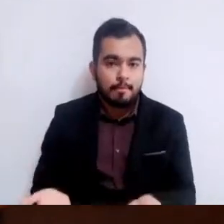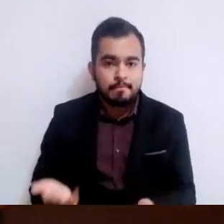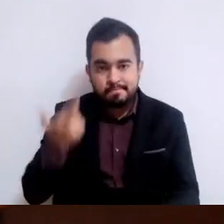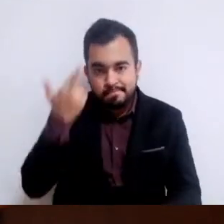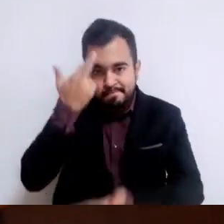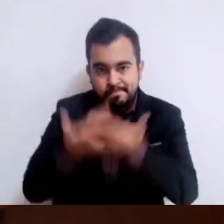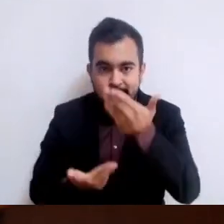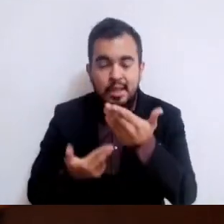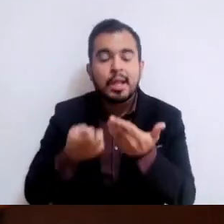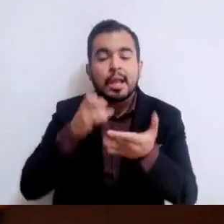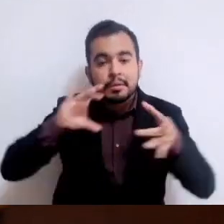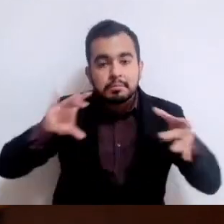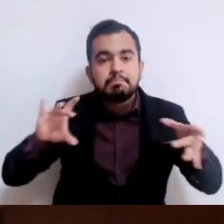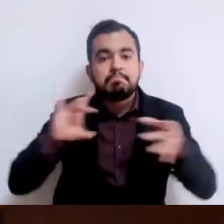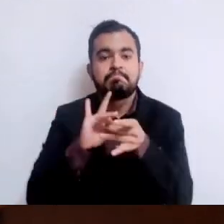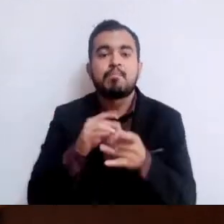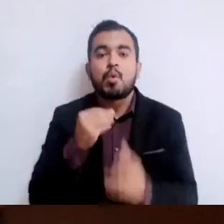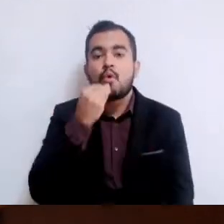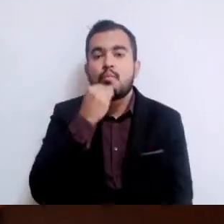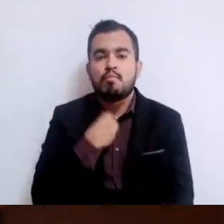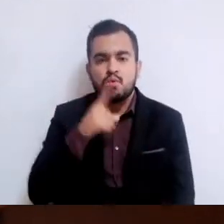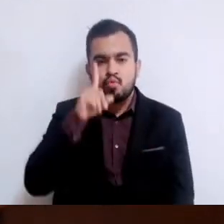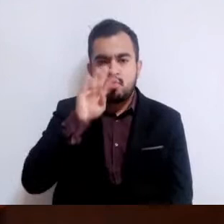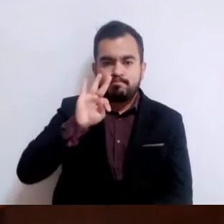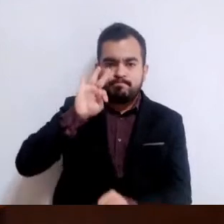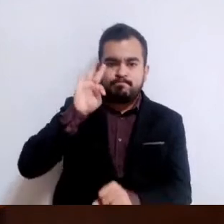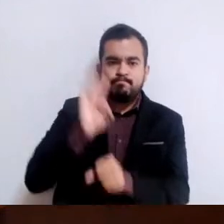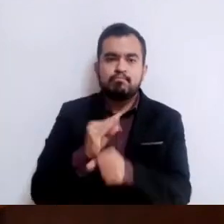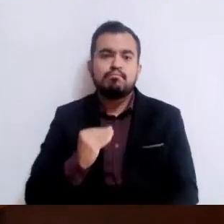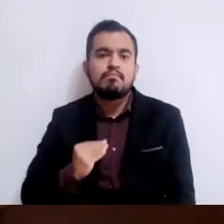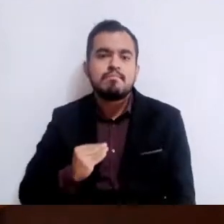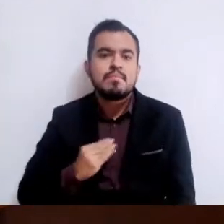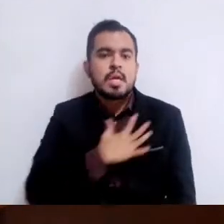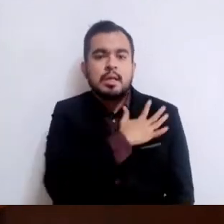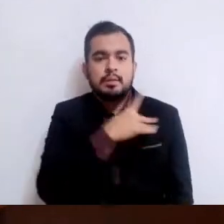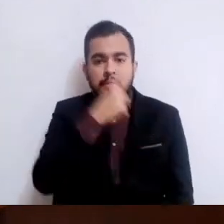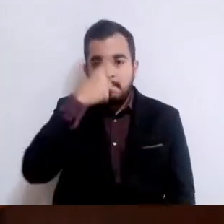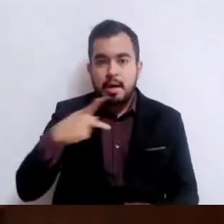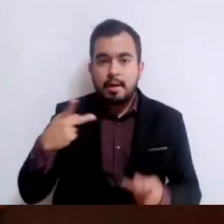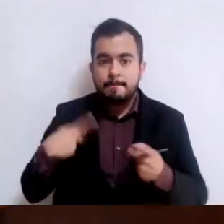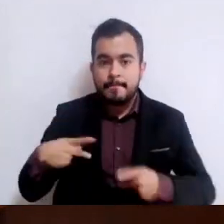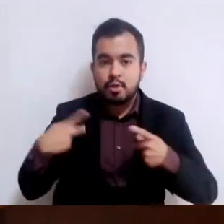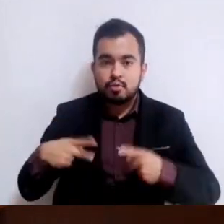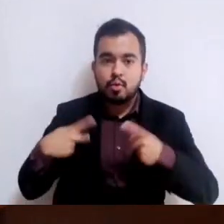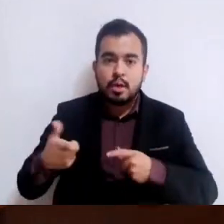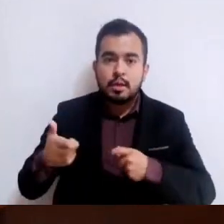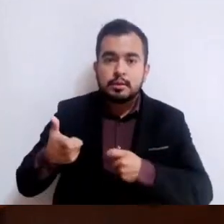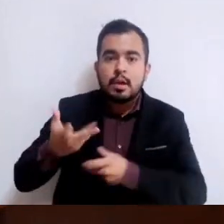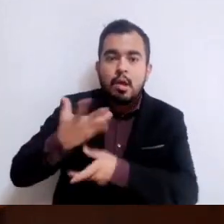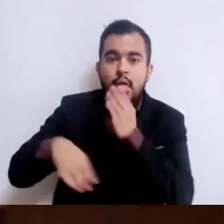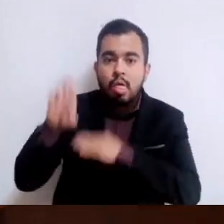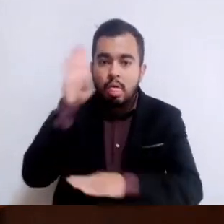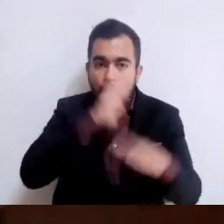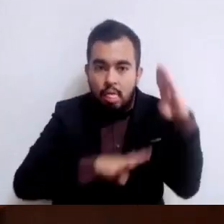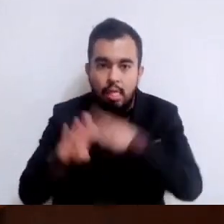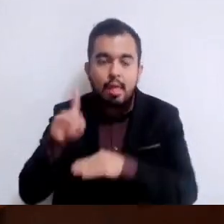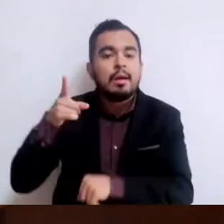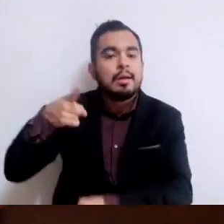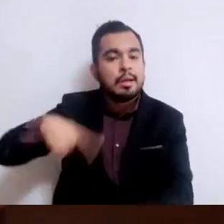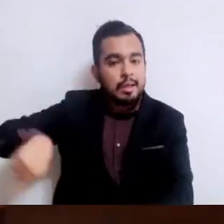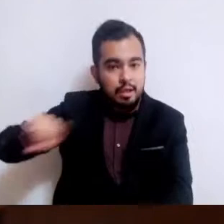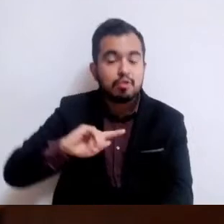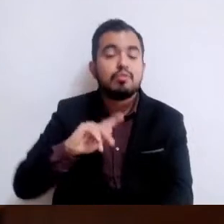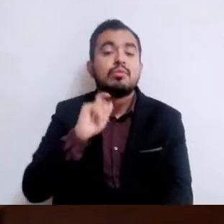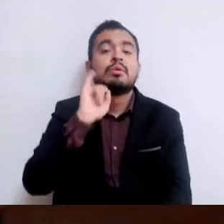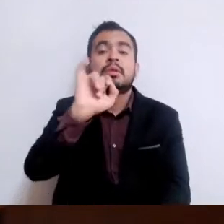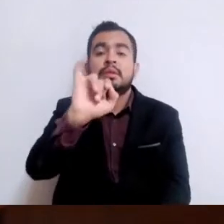que hemos asumido de garantizar el bienestar para quienes menos tienen. Estamos convencidos de que es necesario establecer el acceso a programas de